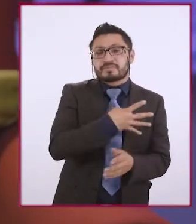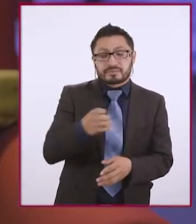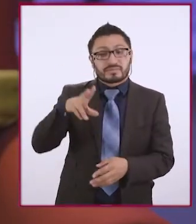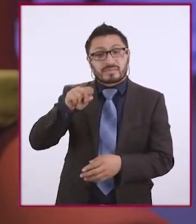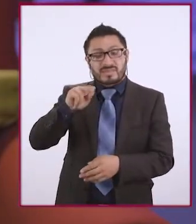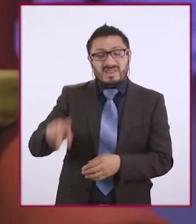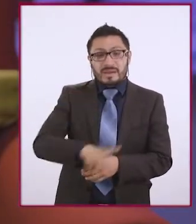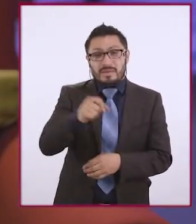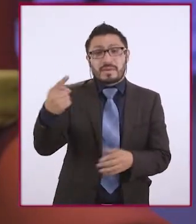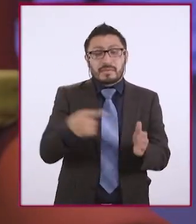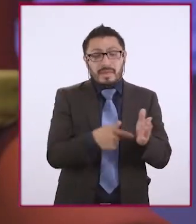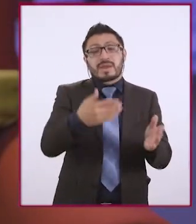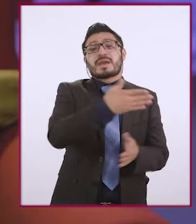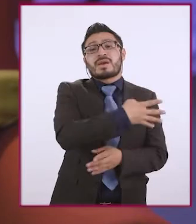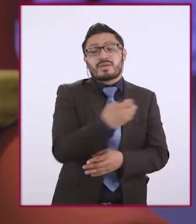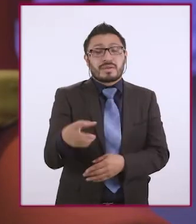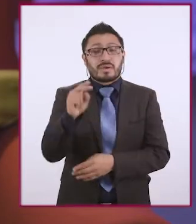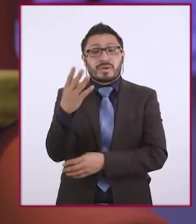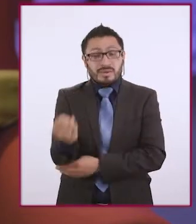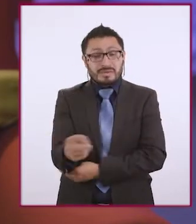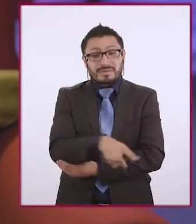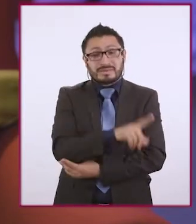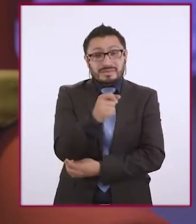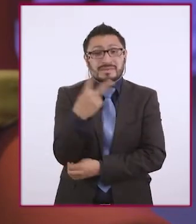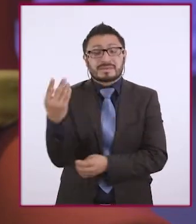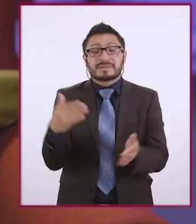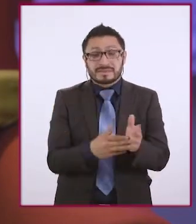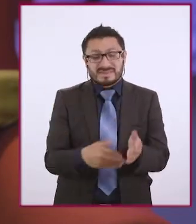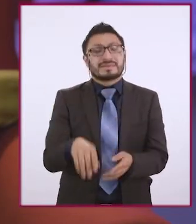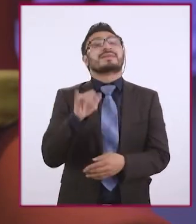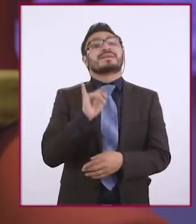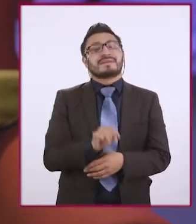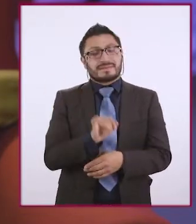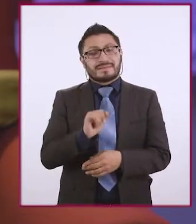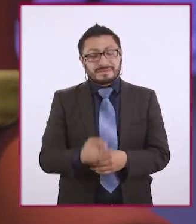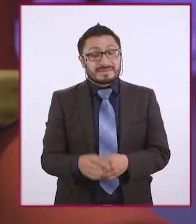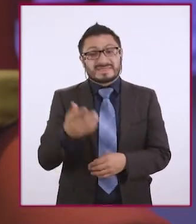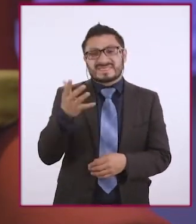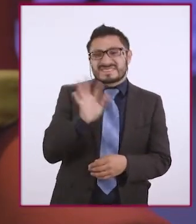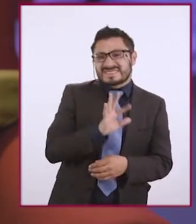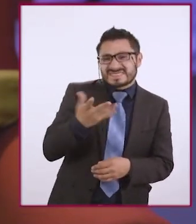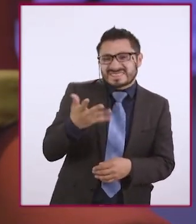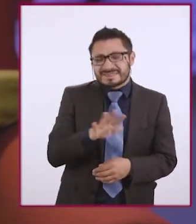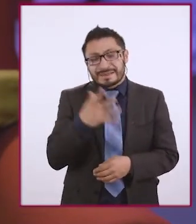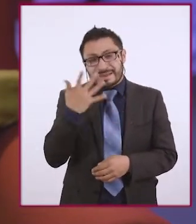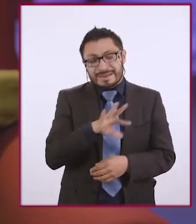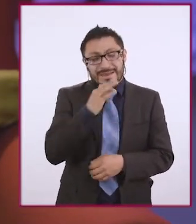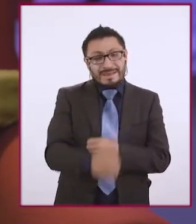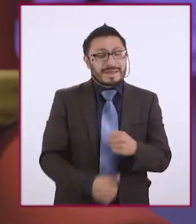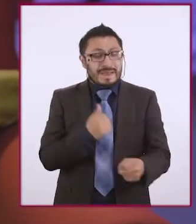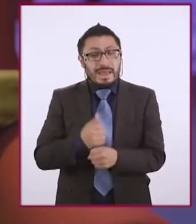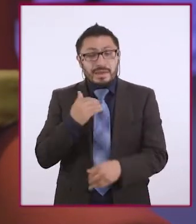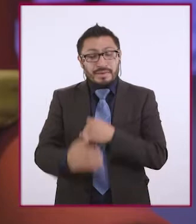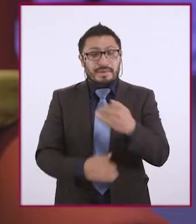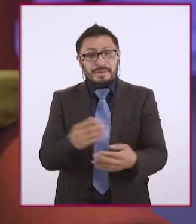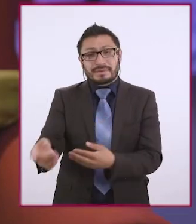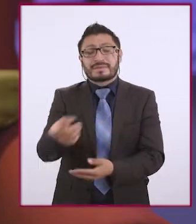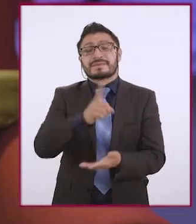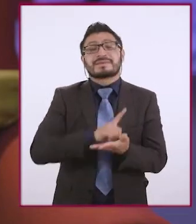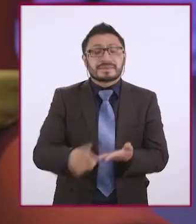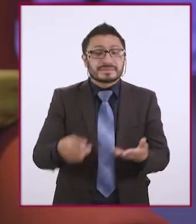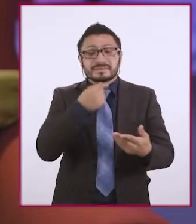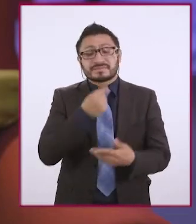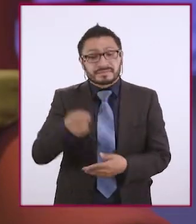luego en 1989 y después en el 2000. Pues sí, Casi 10 años avanzamos en el recorrido de los derechos de